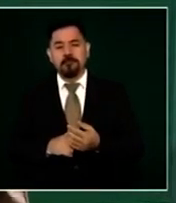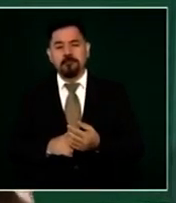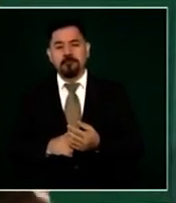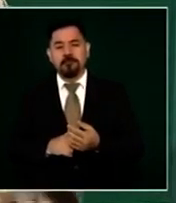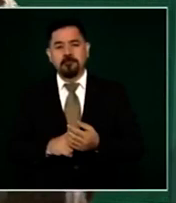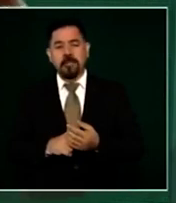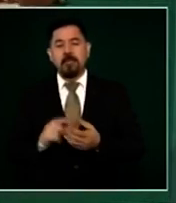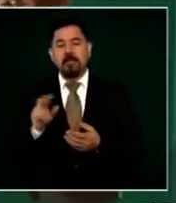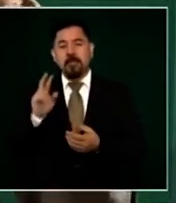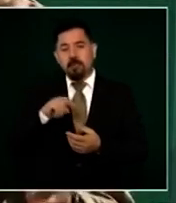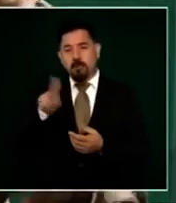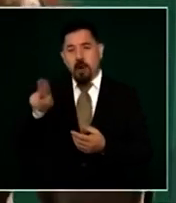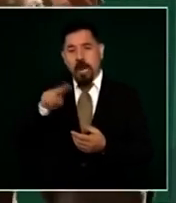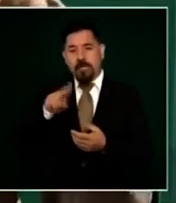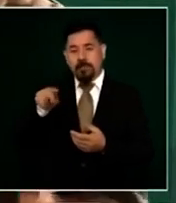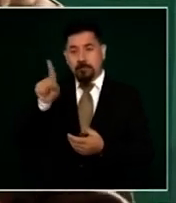de Nogales.